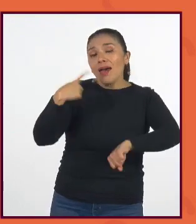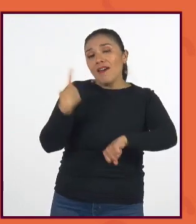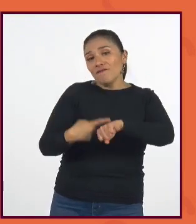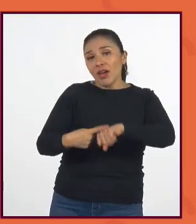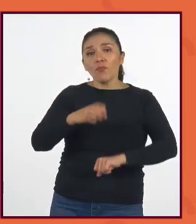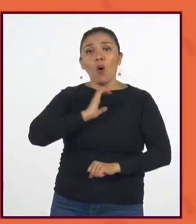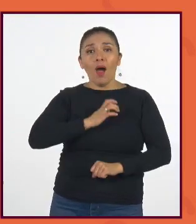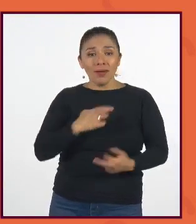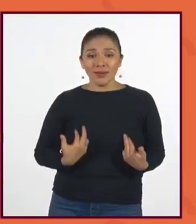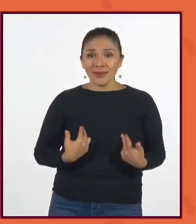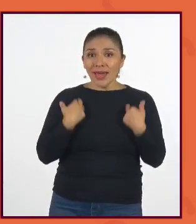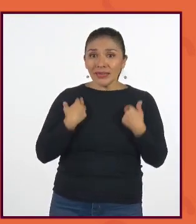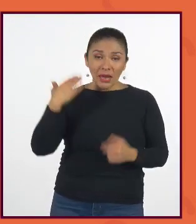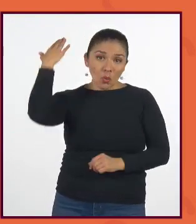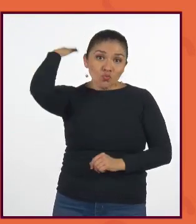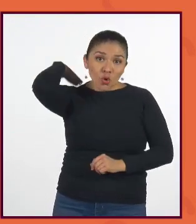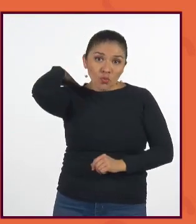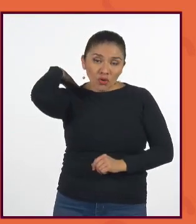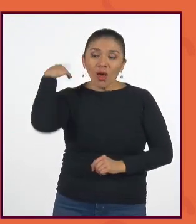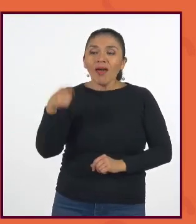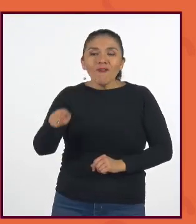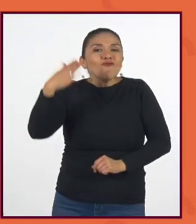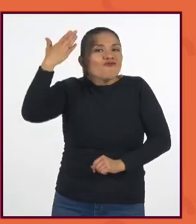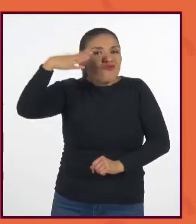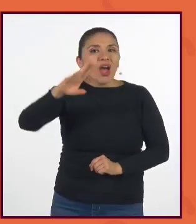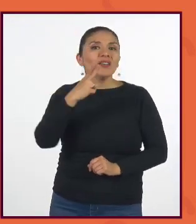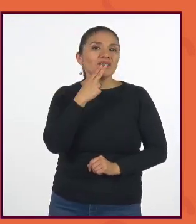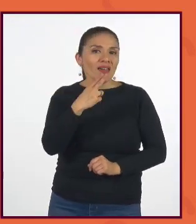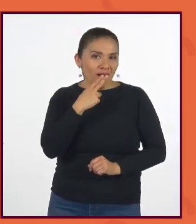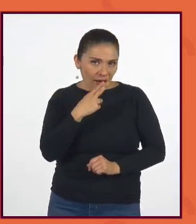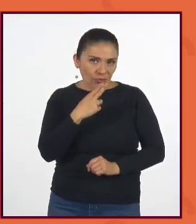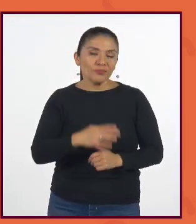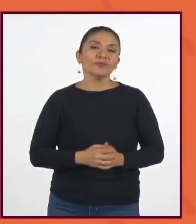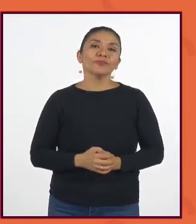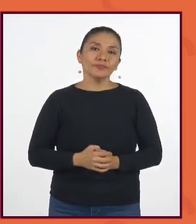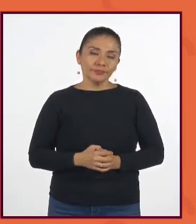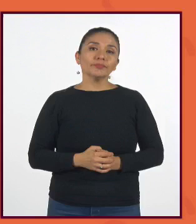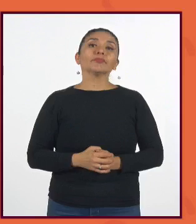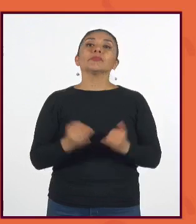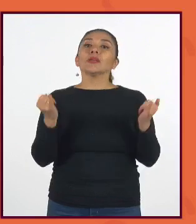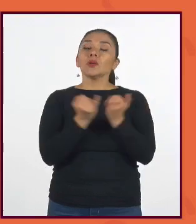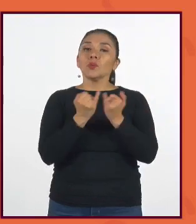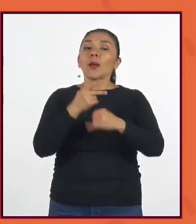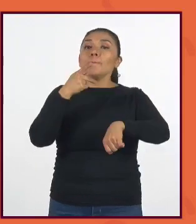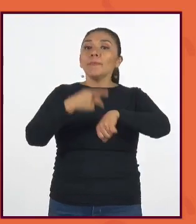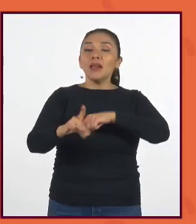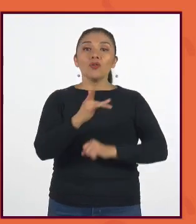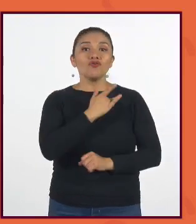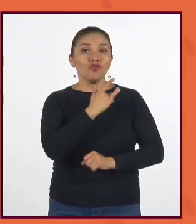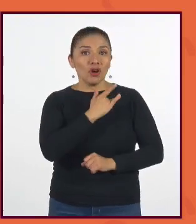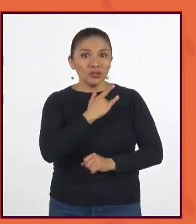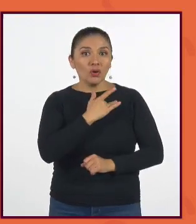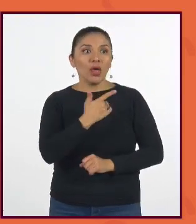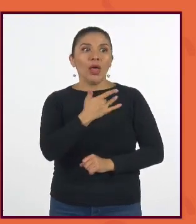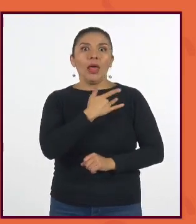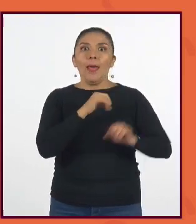muy importante, el riesgo de cáncer de pulmón por el consumo de tabaco. Los riesgos cardiovasculares de